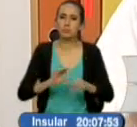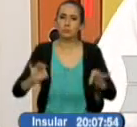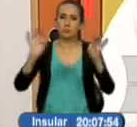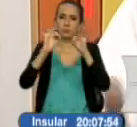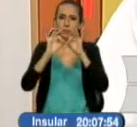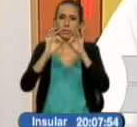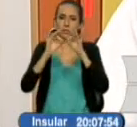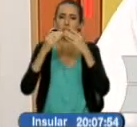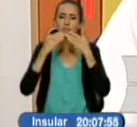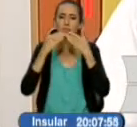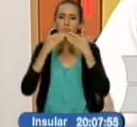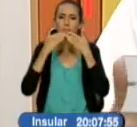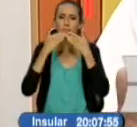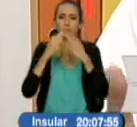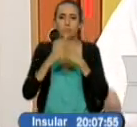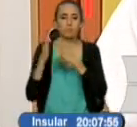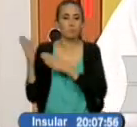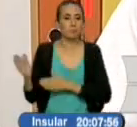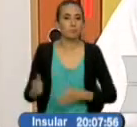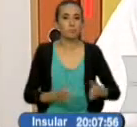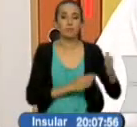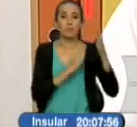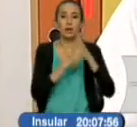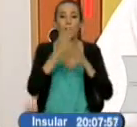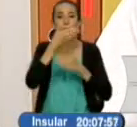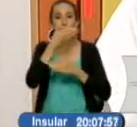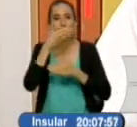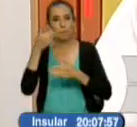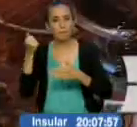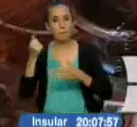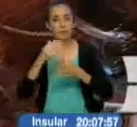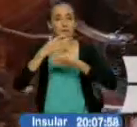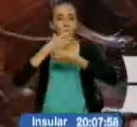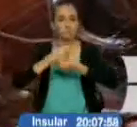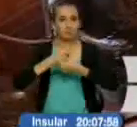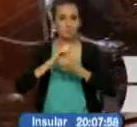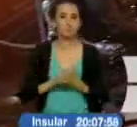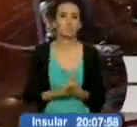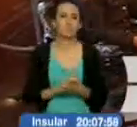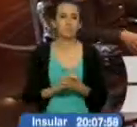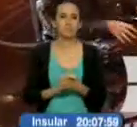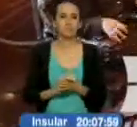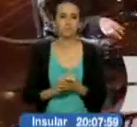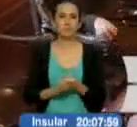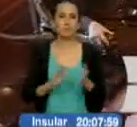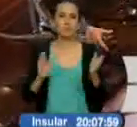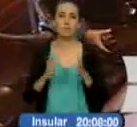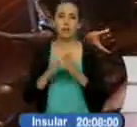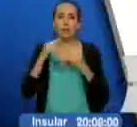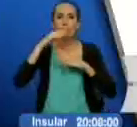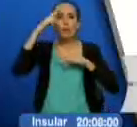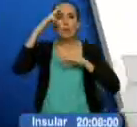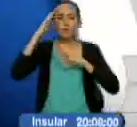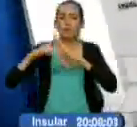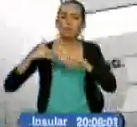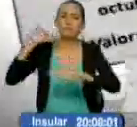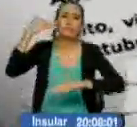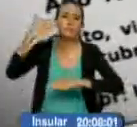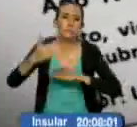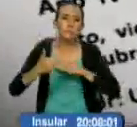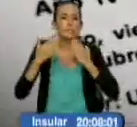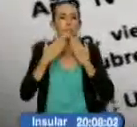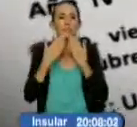fundamentales del político y el militar se logra lo que es mejor para la seguridad. El coronel Hernández considera que el siguiente paso para consolidar